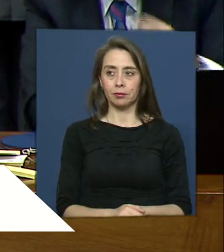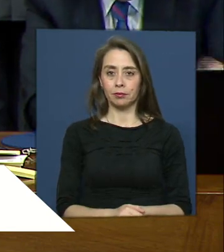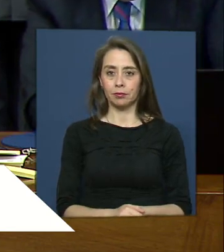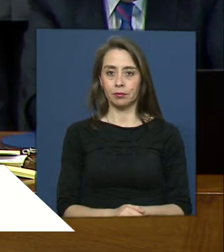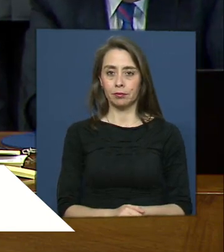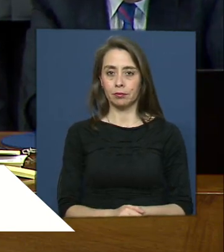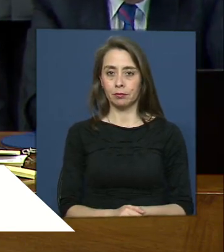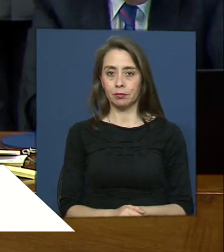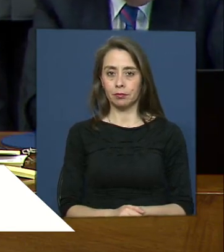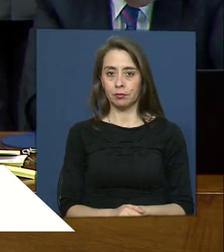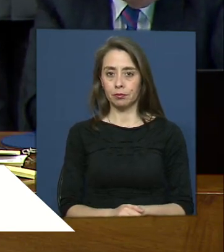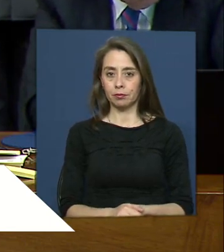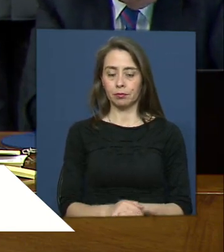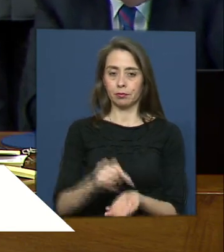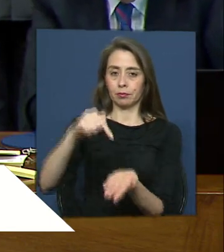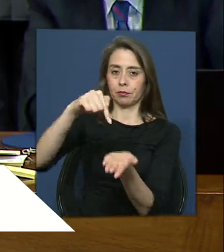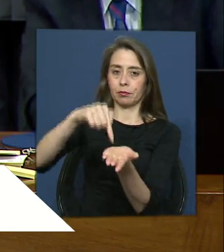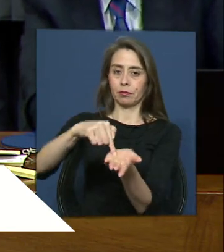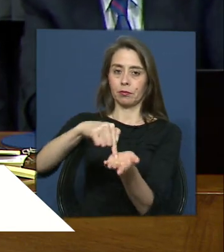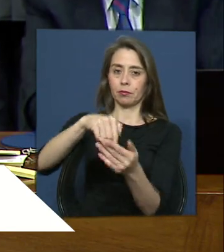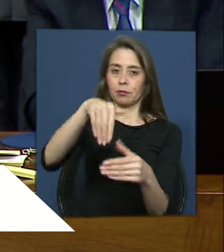votación.